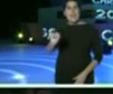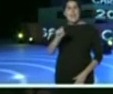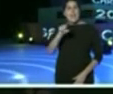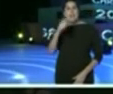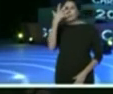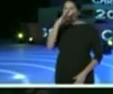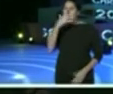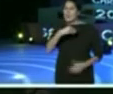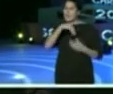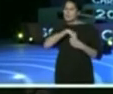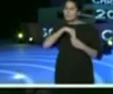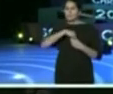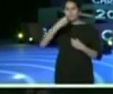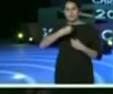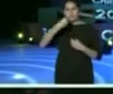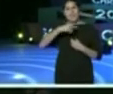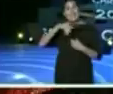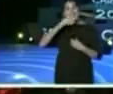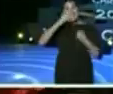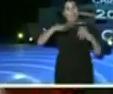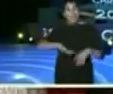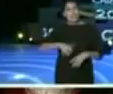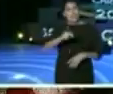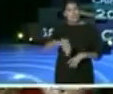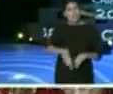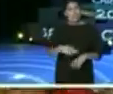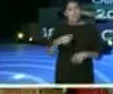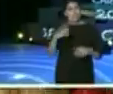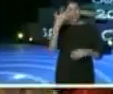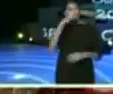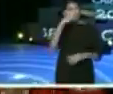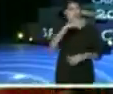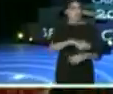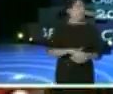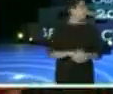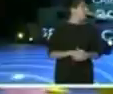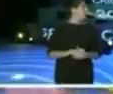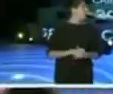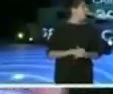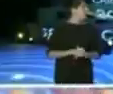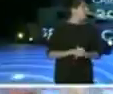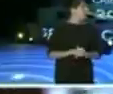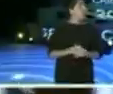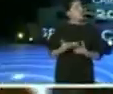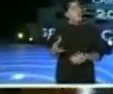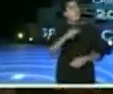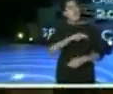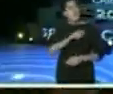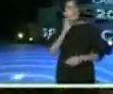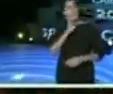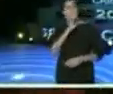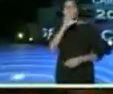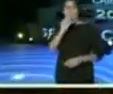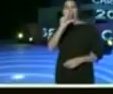carnavaleros y además con tintes de historiador. Ahí está, Ramón Guimerá. Bueno, pues mira, el premio Mamalala que va para él también.